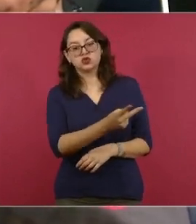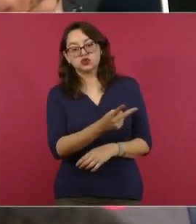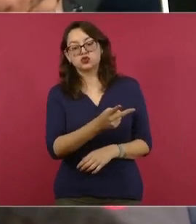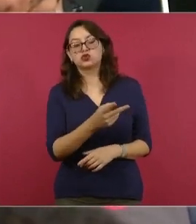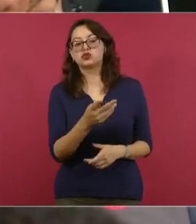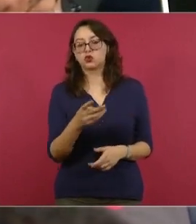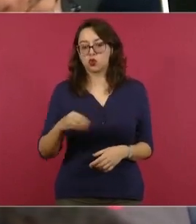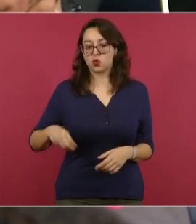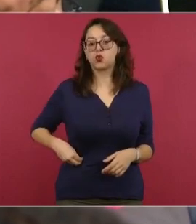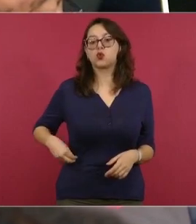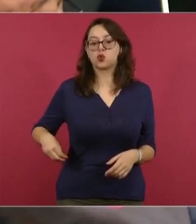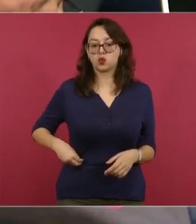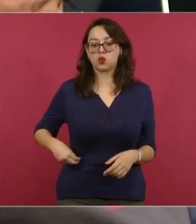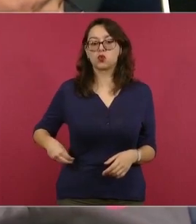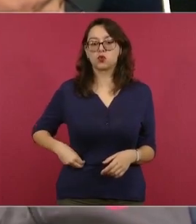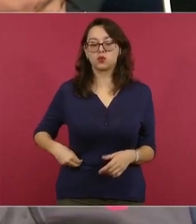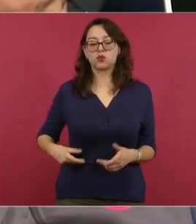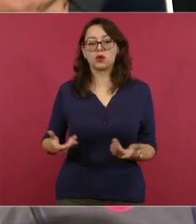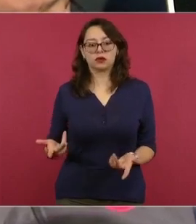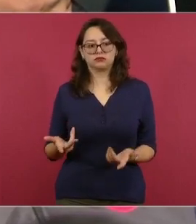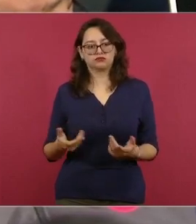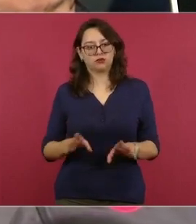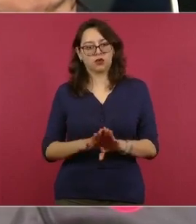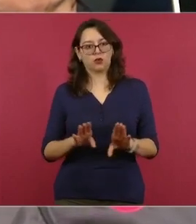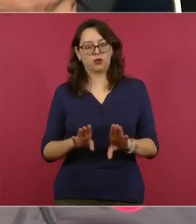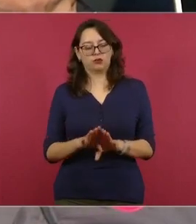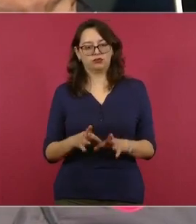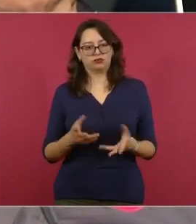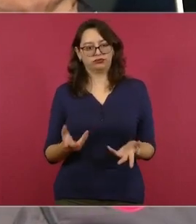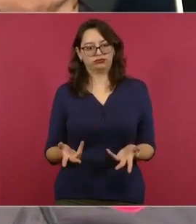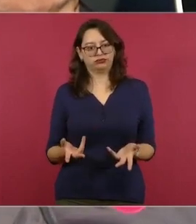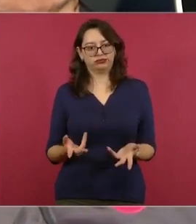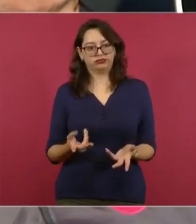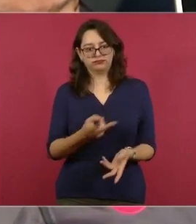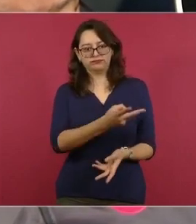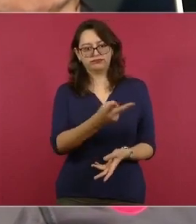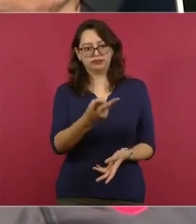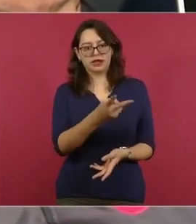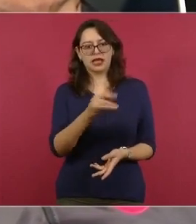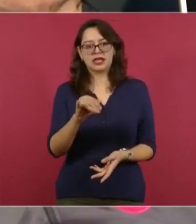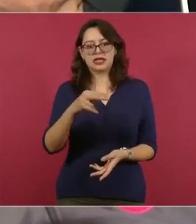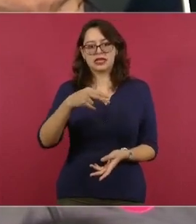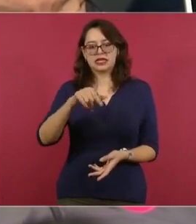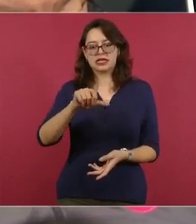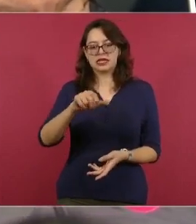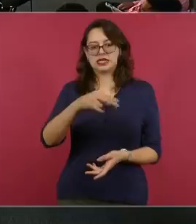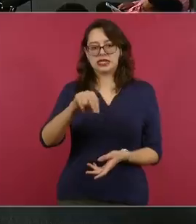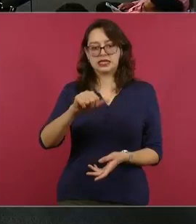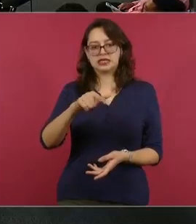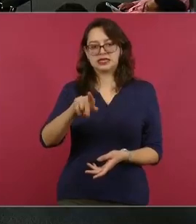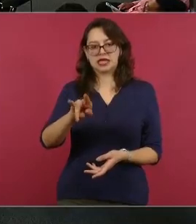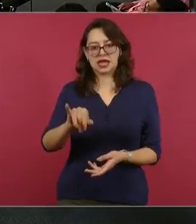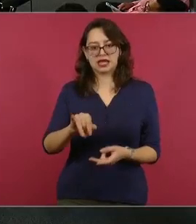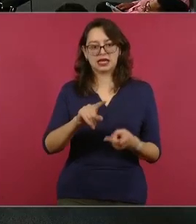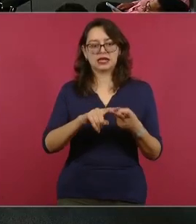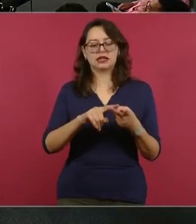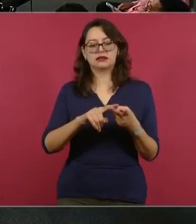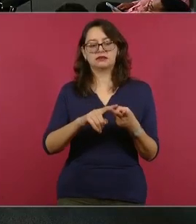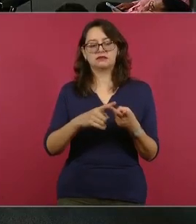el caso y la creación de la verdad histórica que pudieran tener estos dos personajes, Iñaki Blanco y Ángel Aguirre, presidente? Bueno,